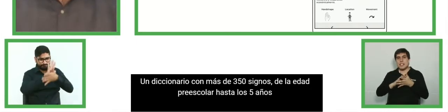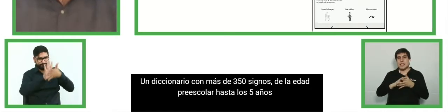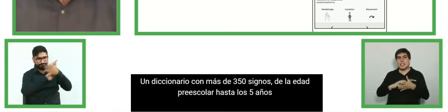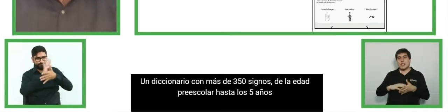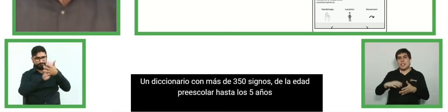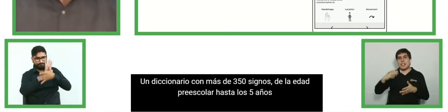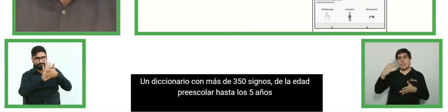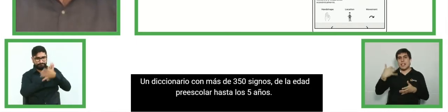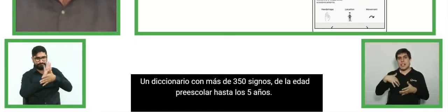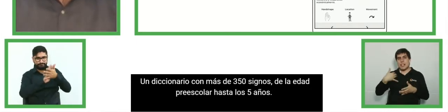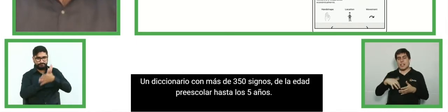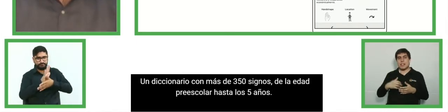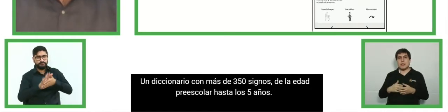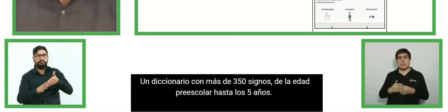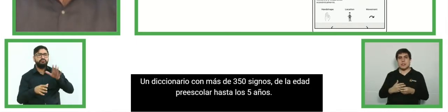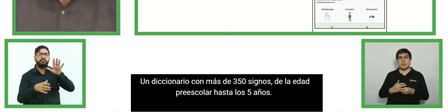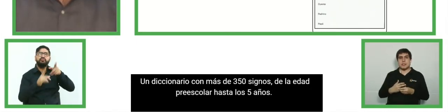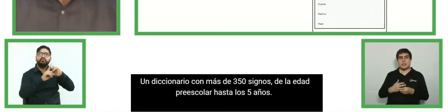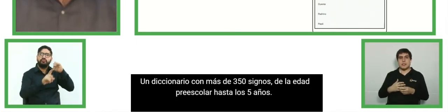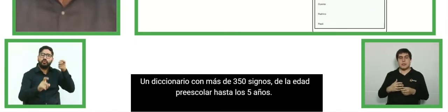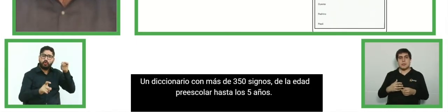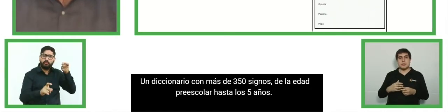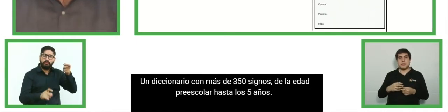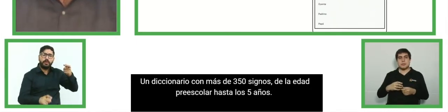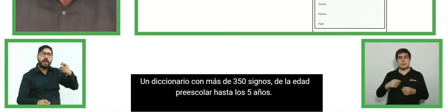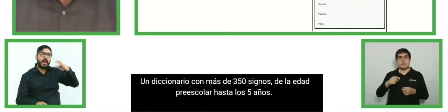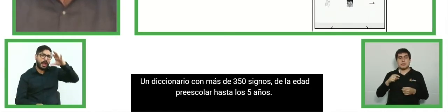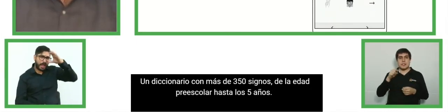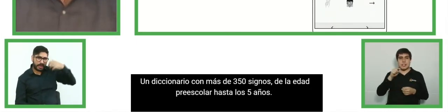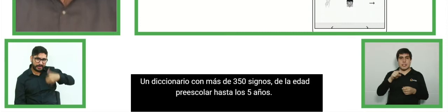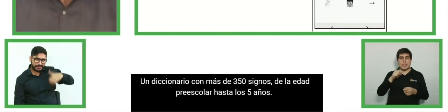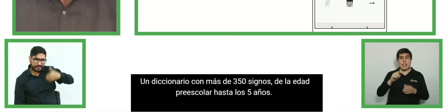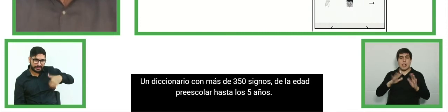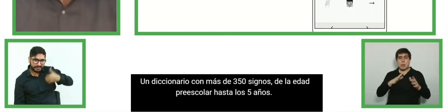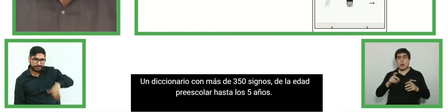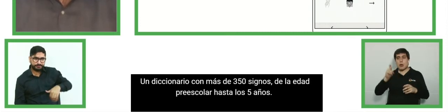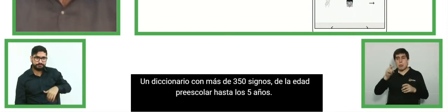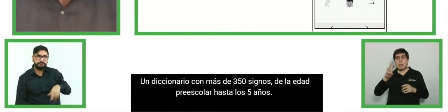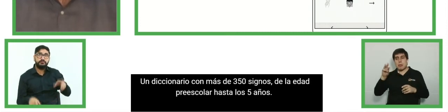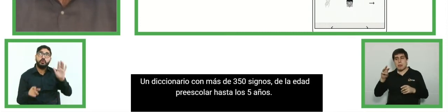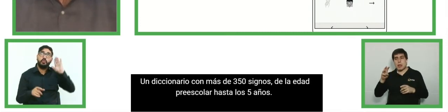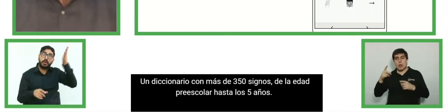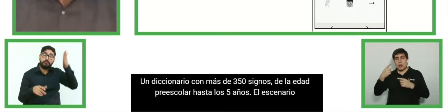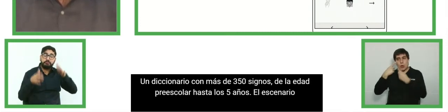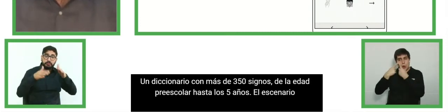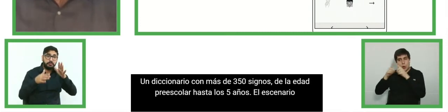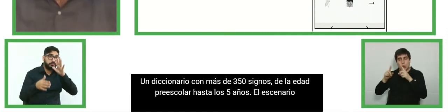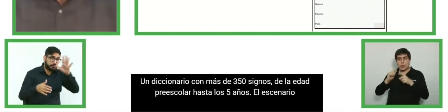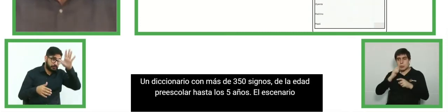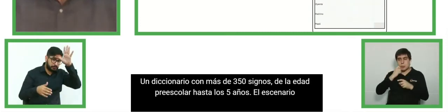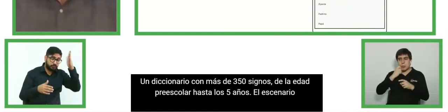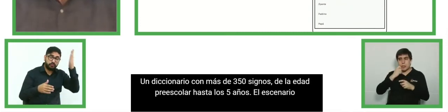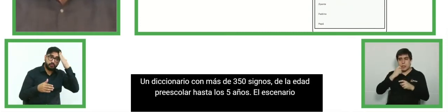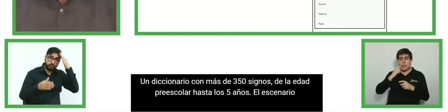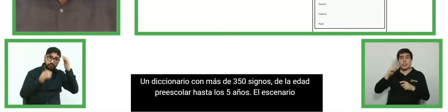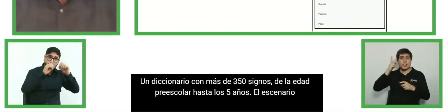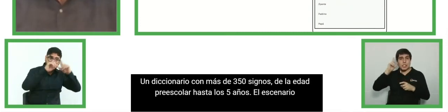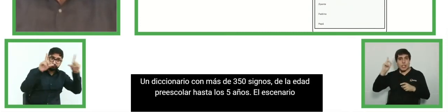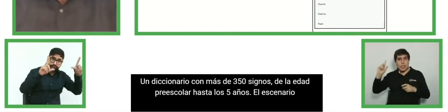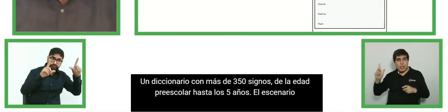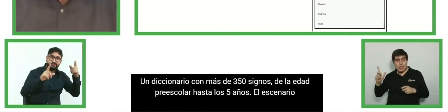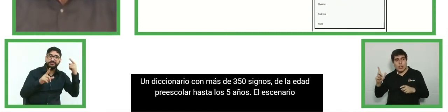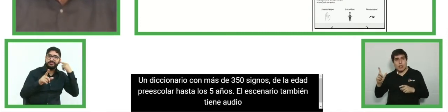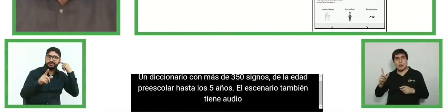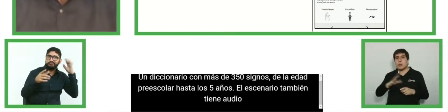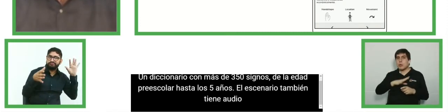tiene audio. Nos dimos cuenta que algunos de los padres puedan no conocer, incluso en español